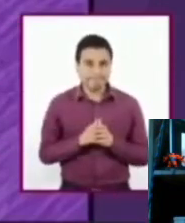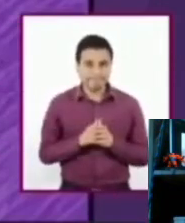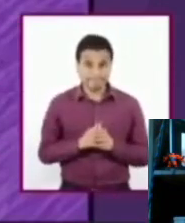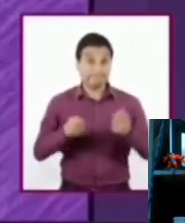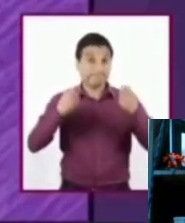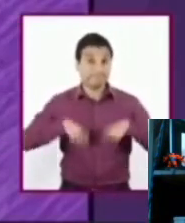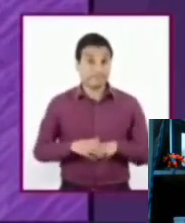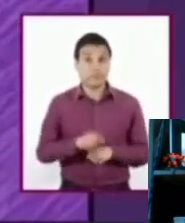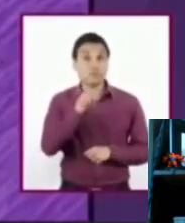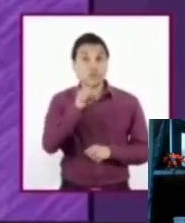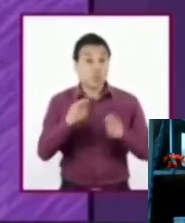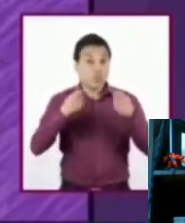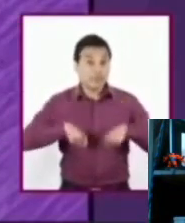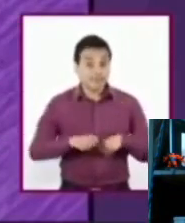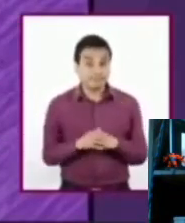wishing